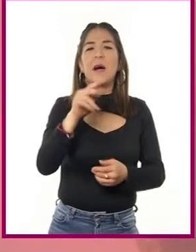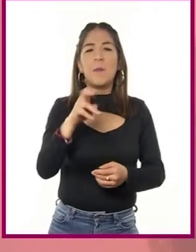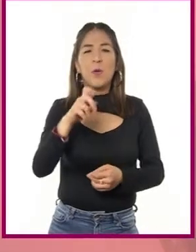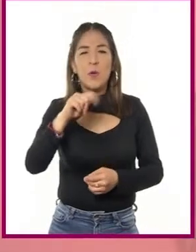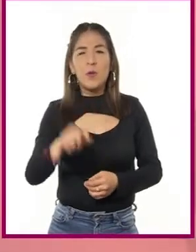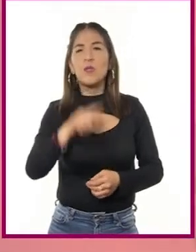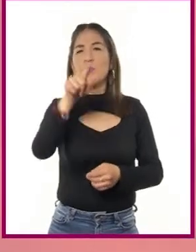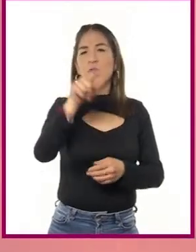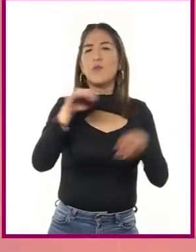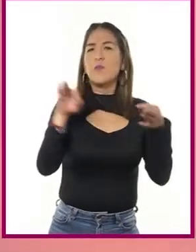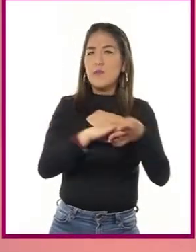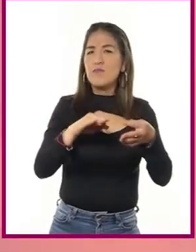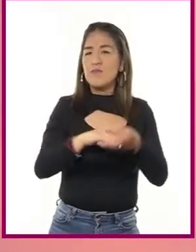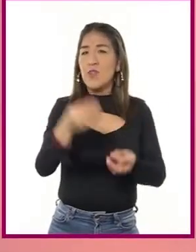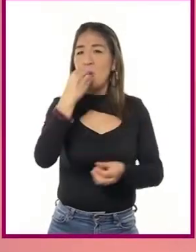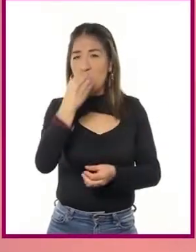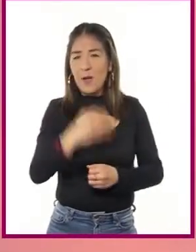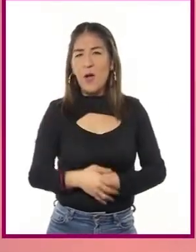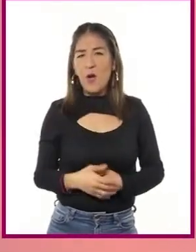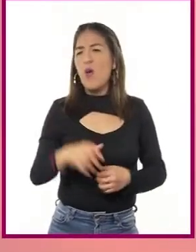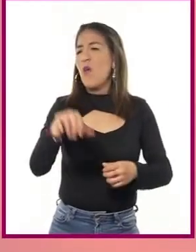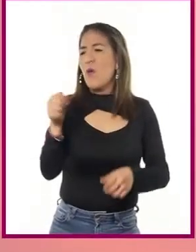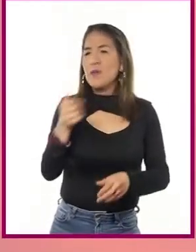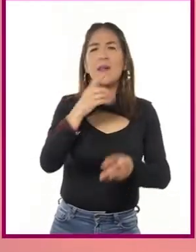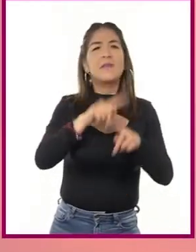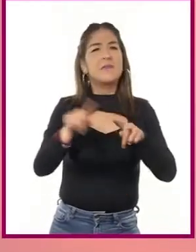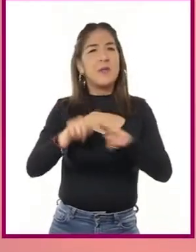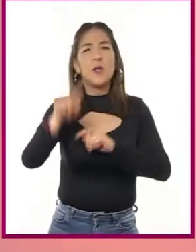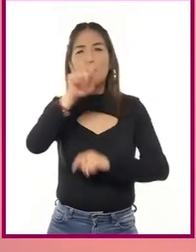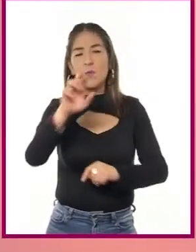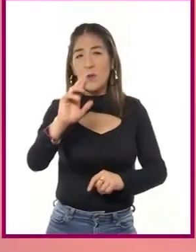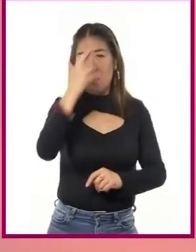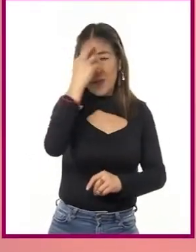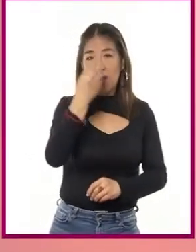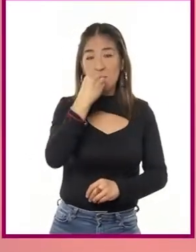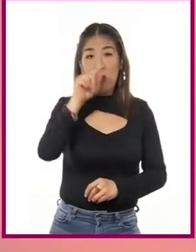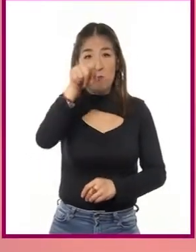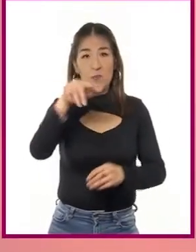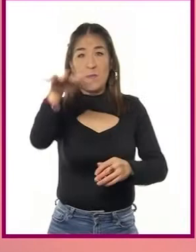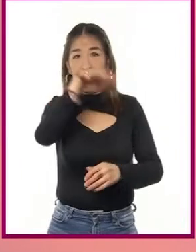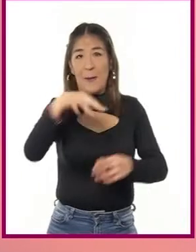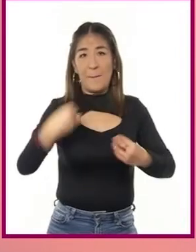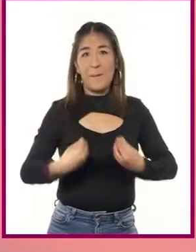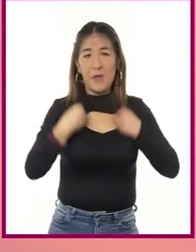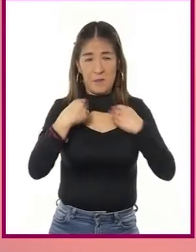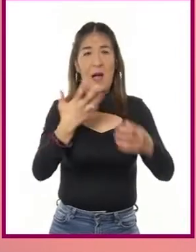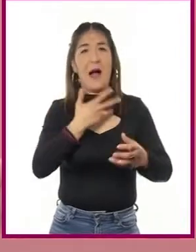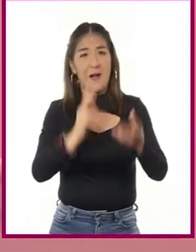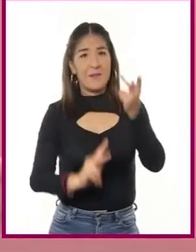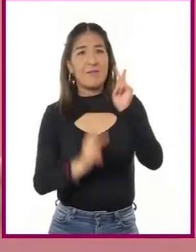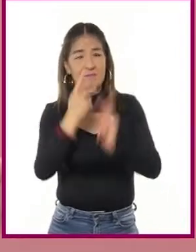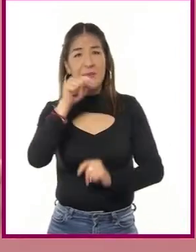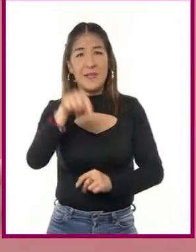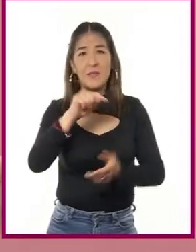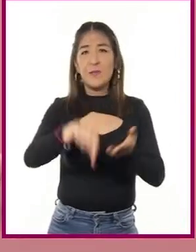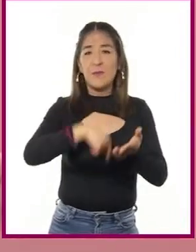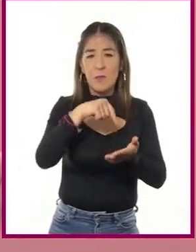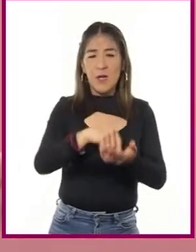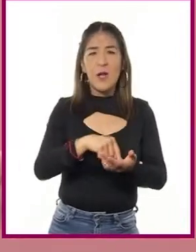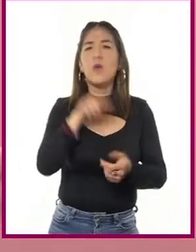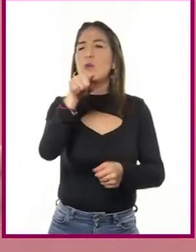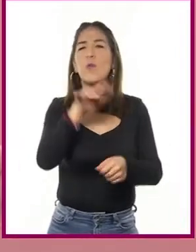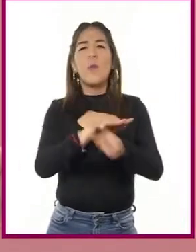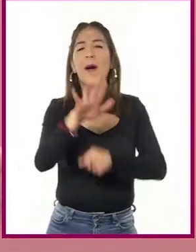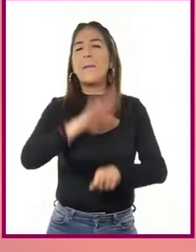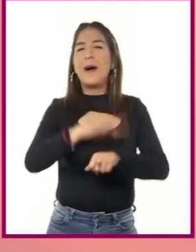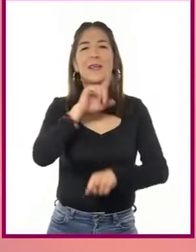otros recuerdan? ¿Son cultivados en la comunidad donde viven? ¿Cuáles son de su agrado? ¿Con qué